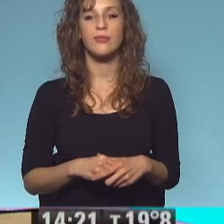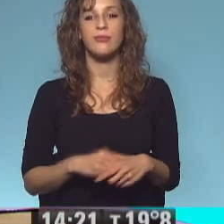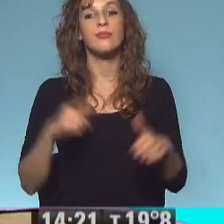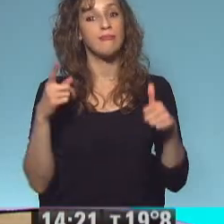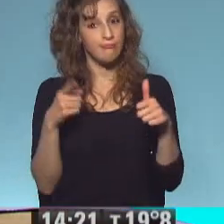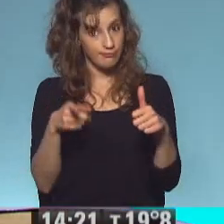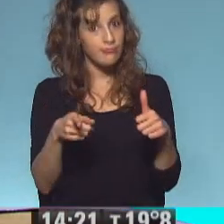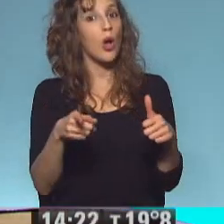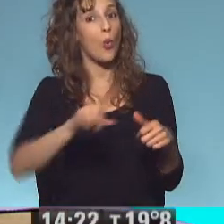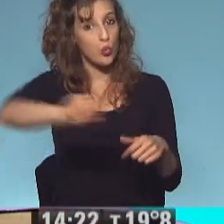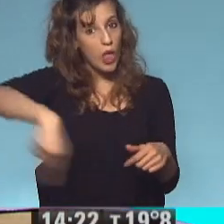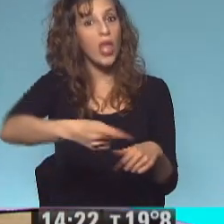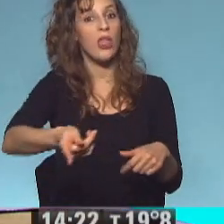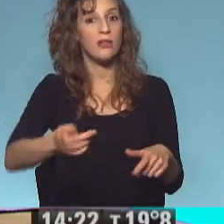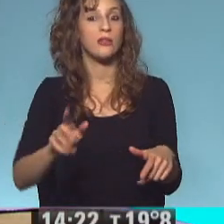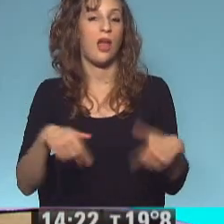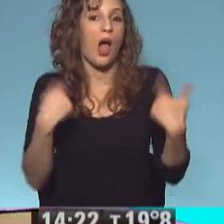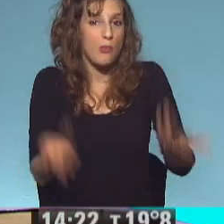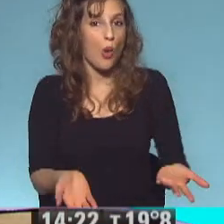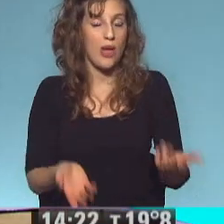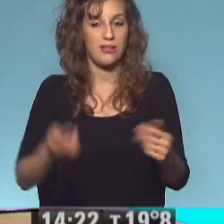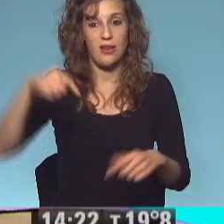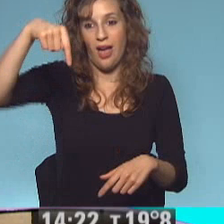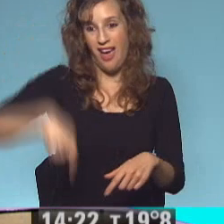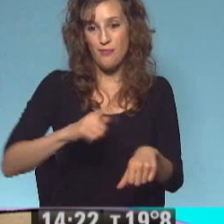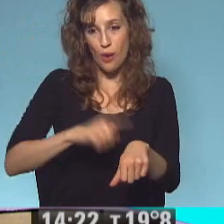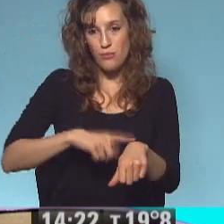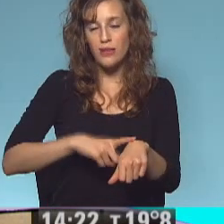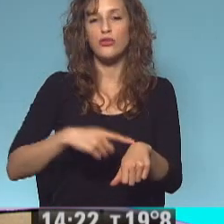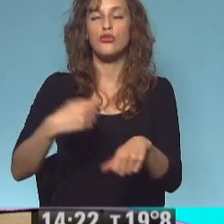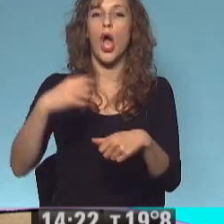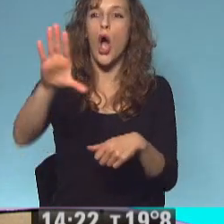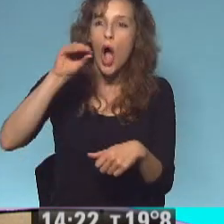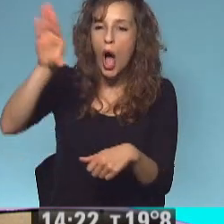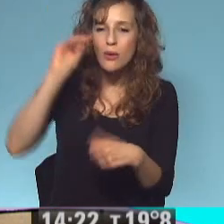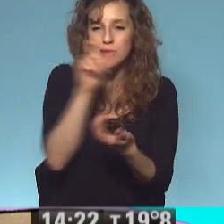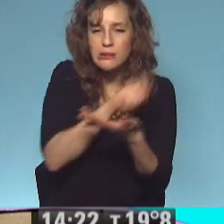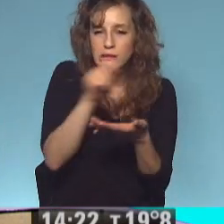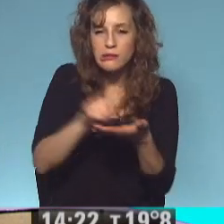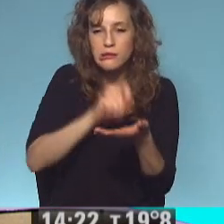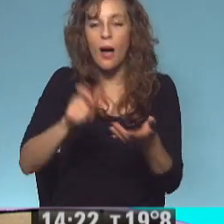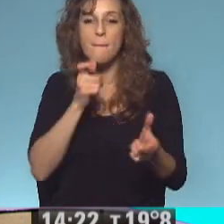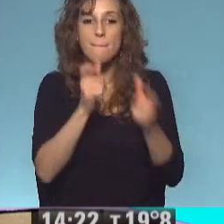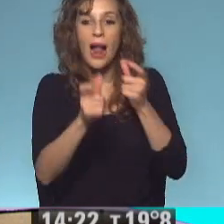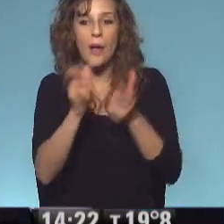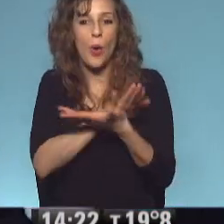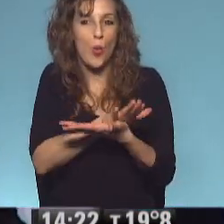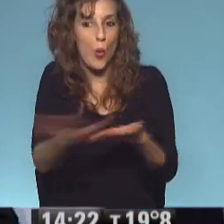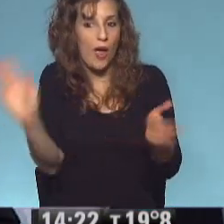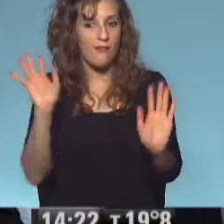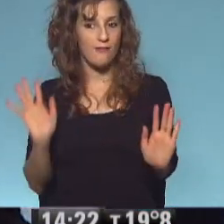Aprovechen a ir copiando en el cuaderno todo lo que Nuria va escribiendo en el pizarrón, que son palabras nuevas. ¿Qué otra? ¿Qué otra